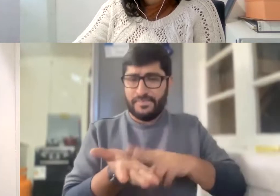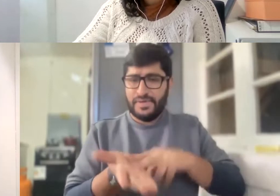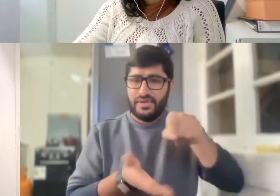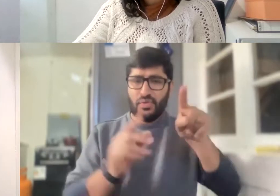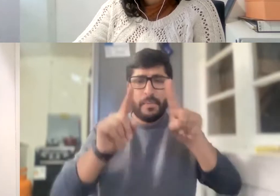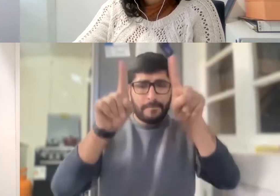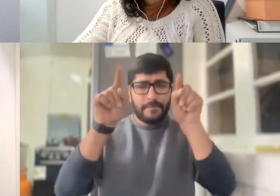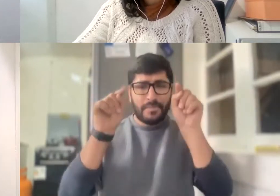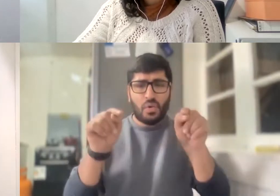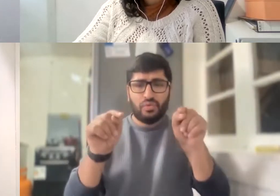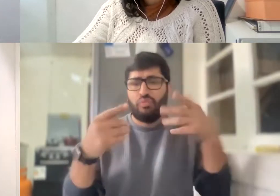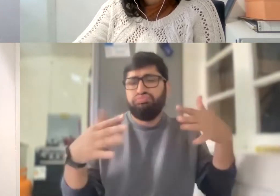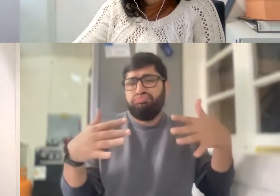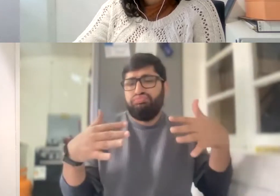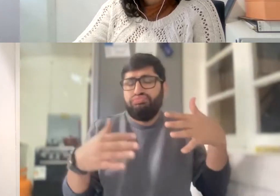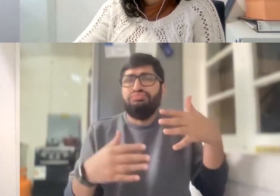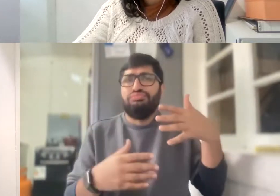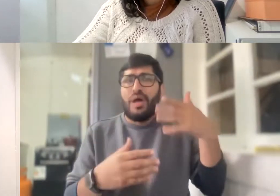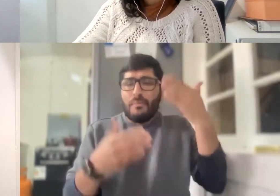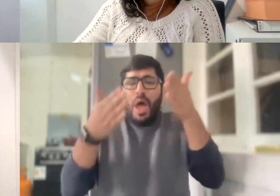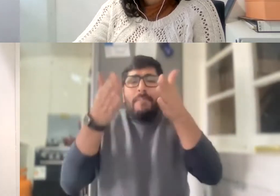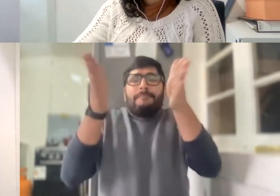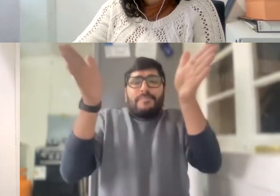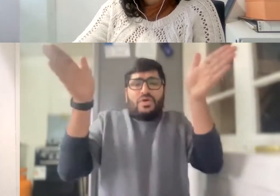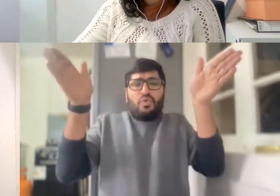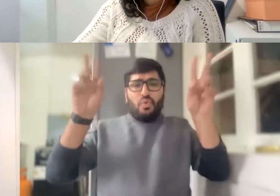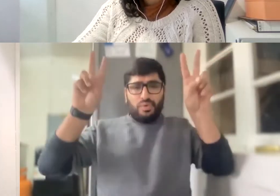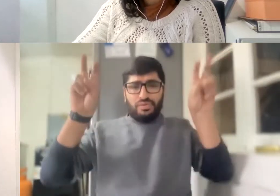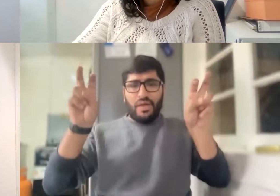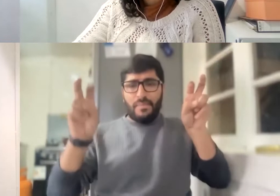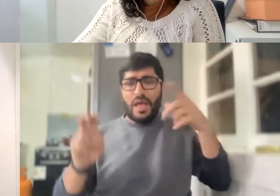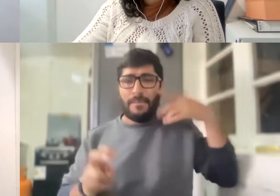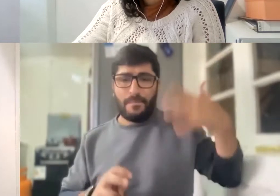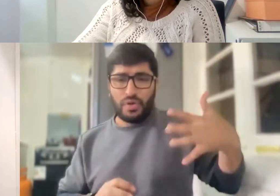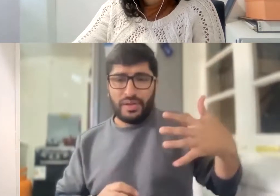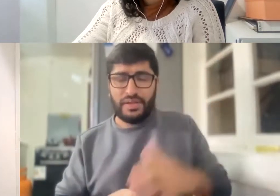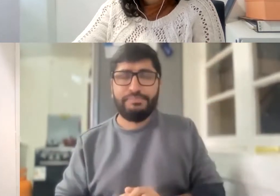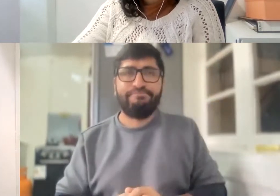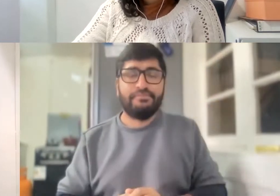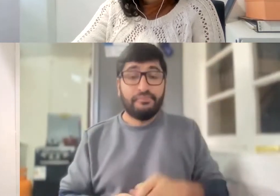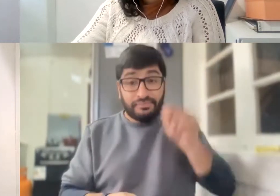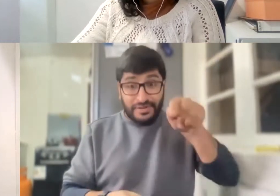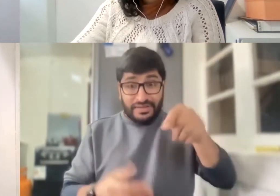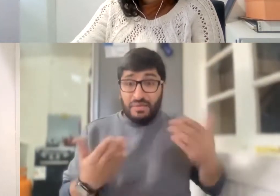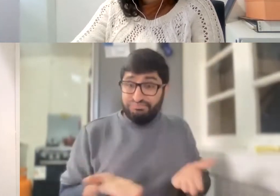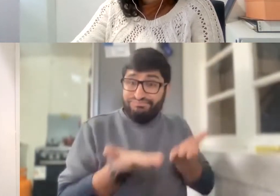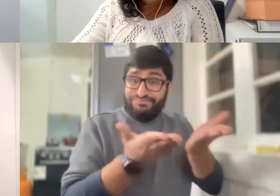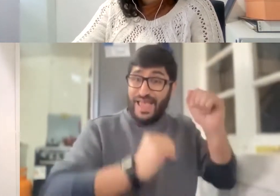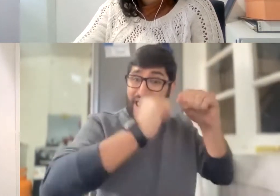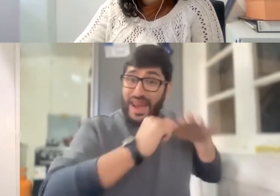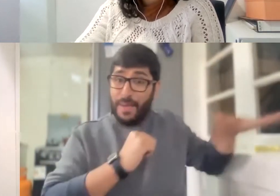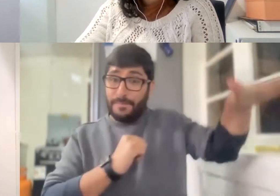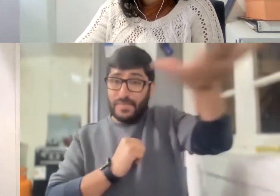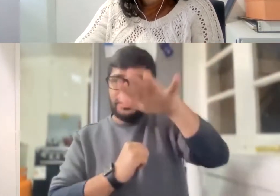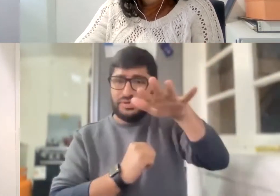Ya dice, primero, en verdad la pregunta, muy importante, y son varios temas que abarca esta